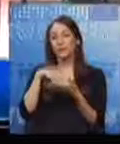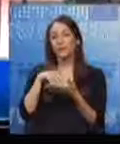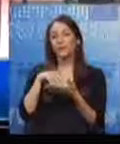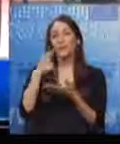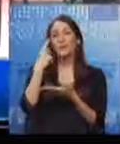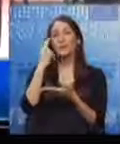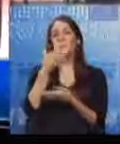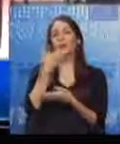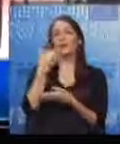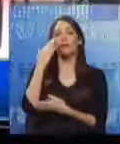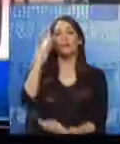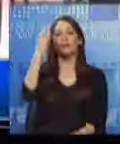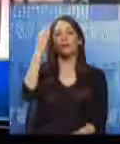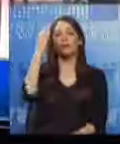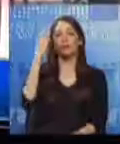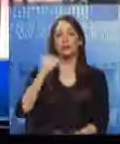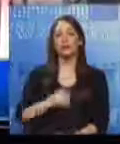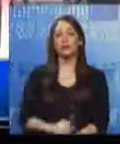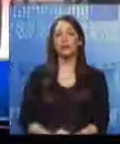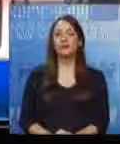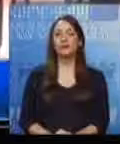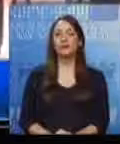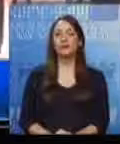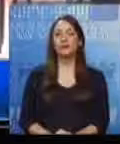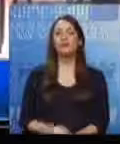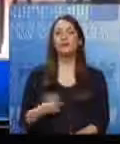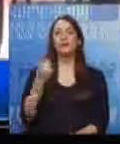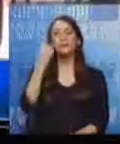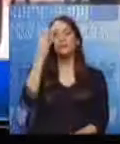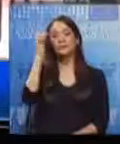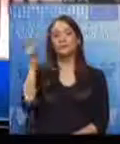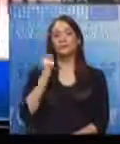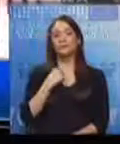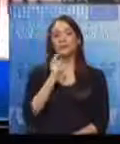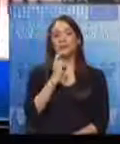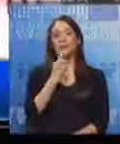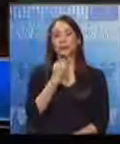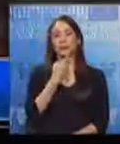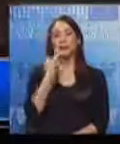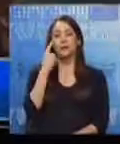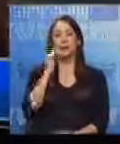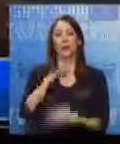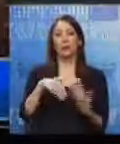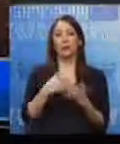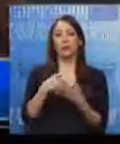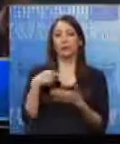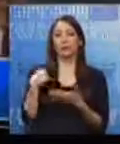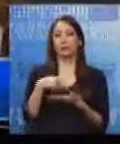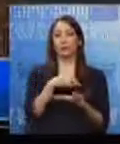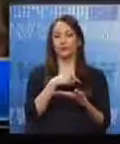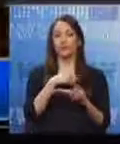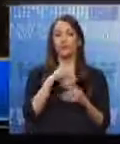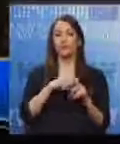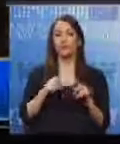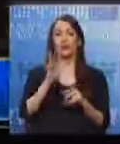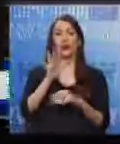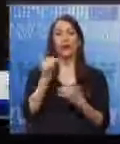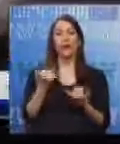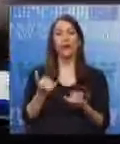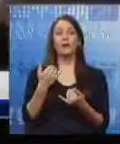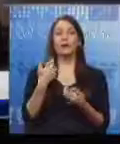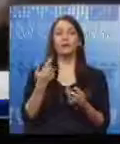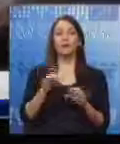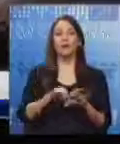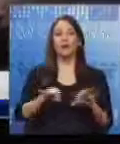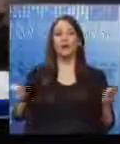tenemos seres amados que nos esperan y nos extrañan. Al igual que nosotros. La ministra de Justicia, Lady Zúñiga, presidió la entrega de